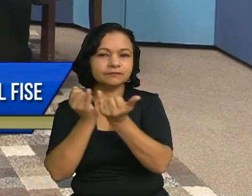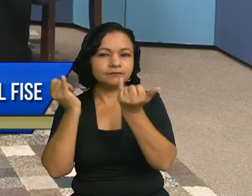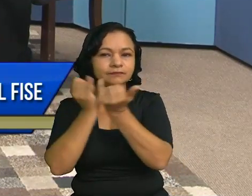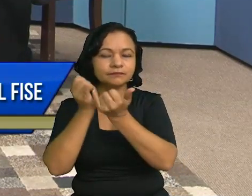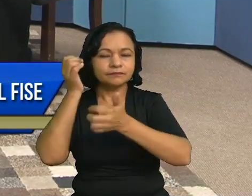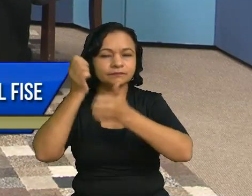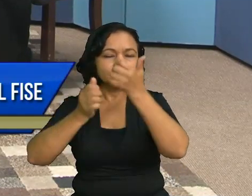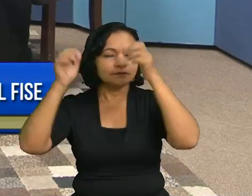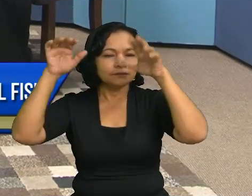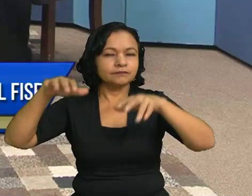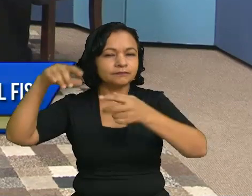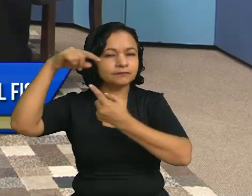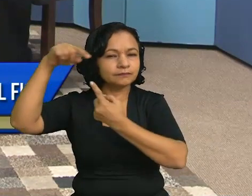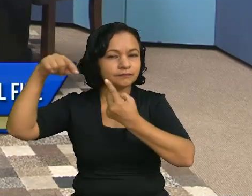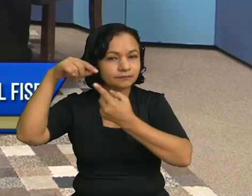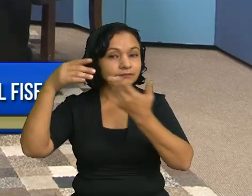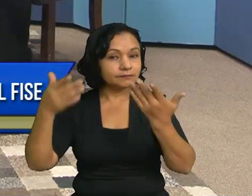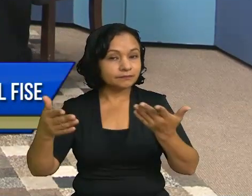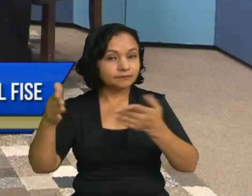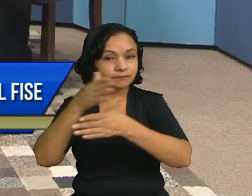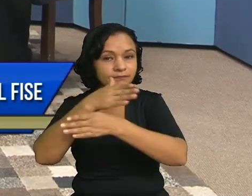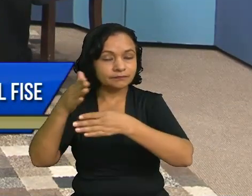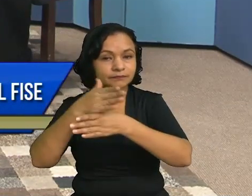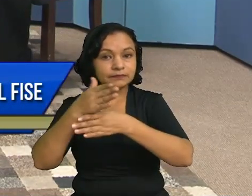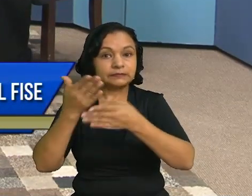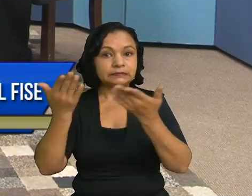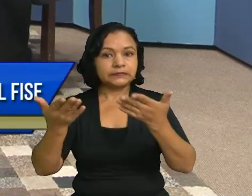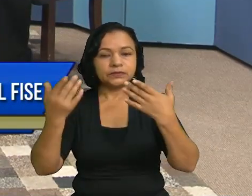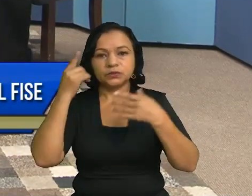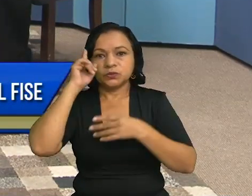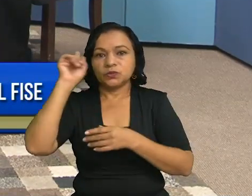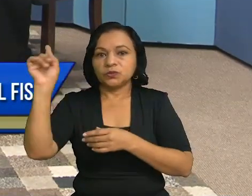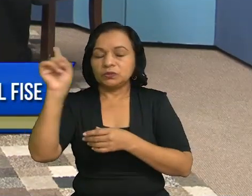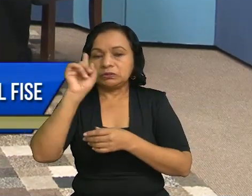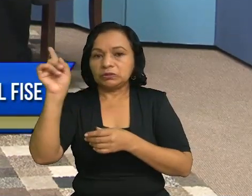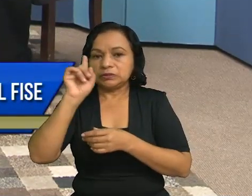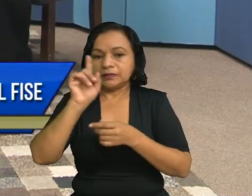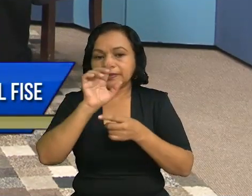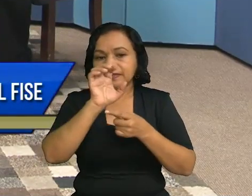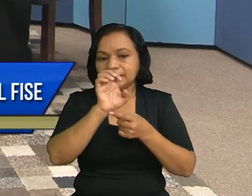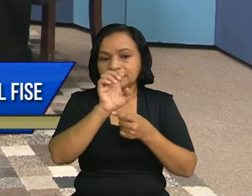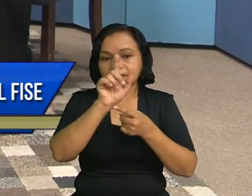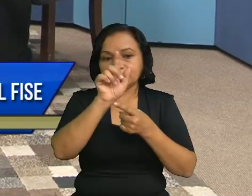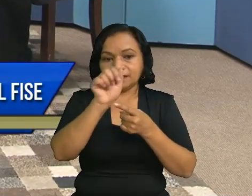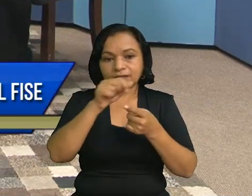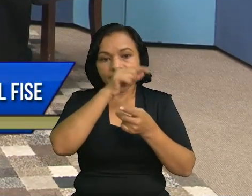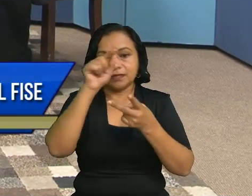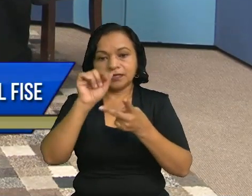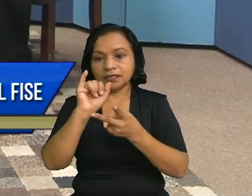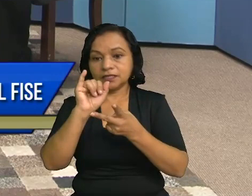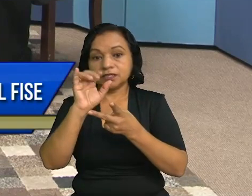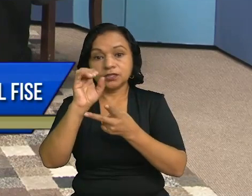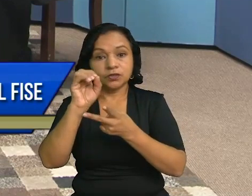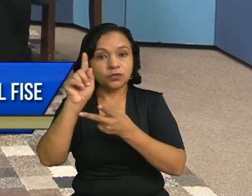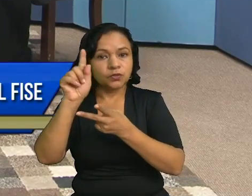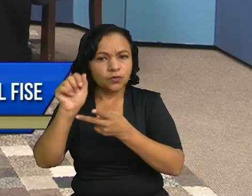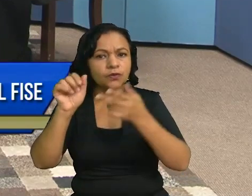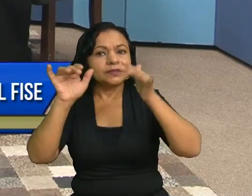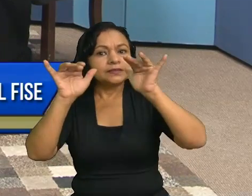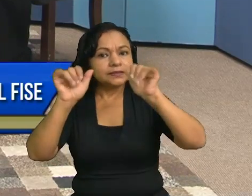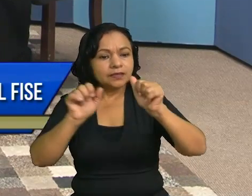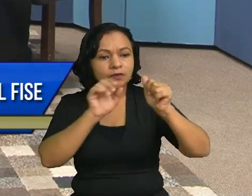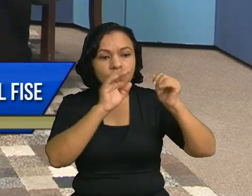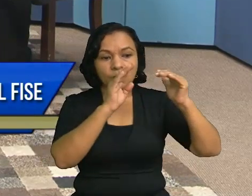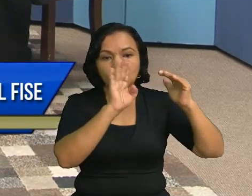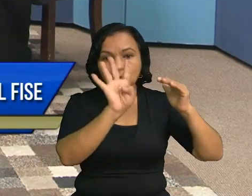sin pensar pues la la magnitud que iban a tener estalló está ya habían cuatro albergues una subsede